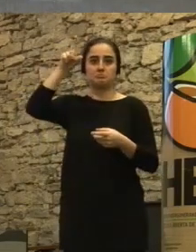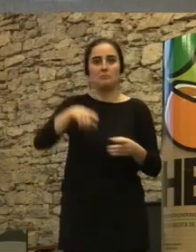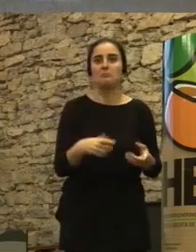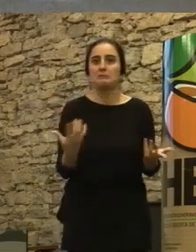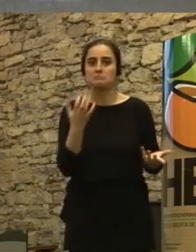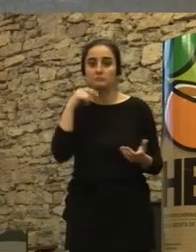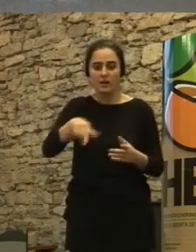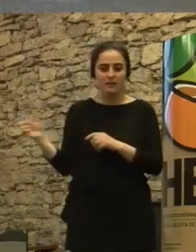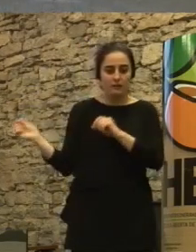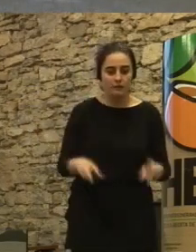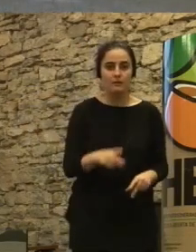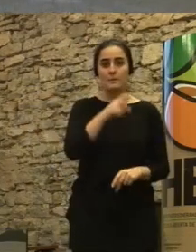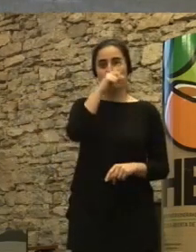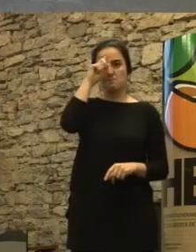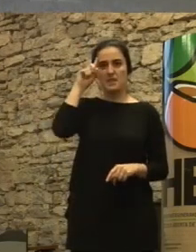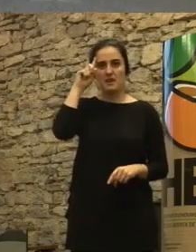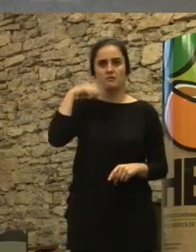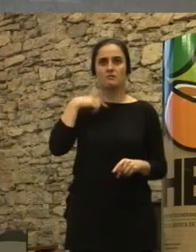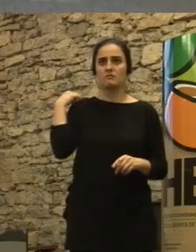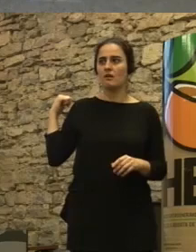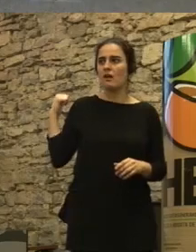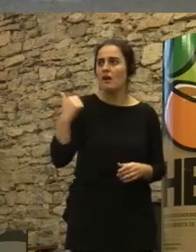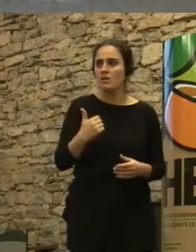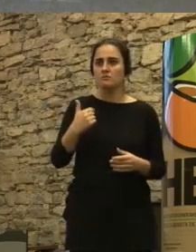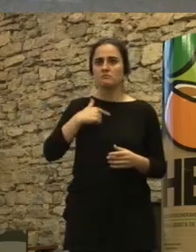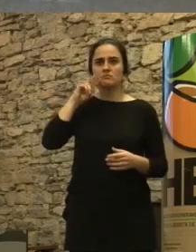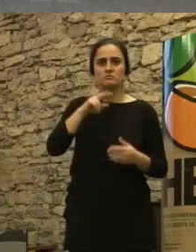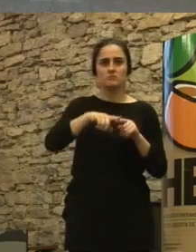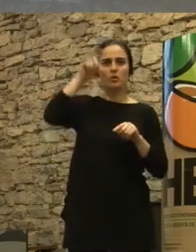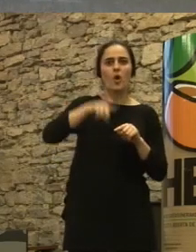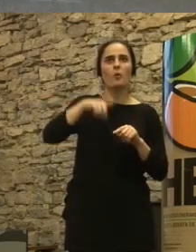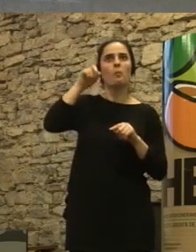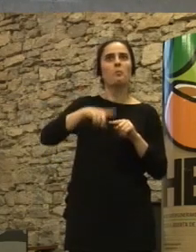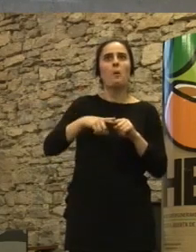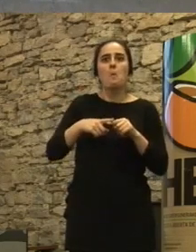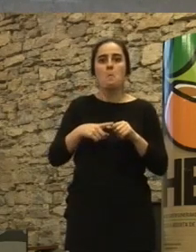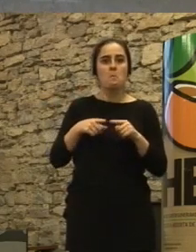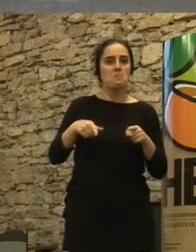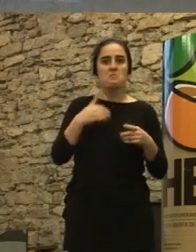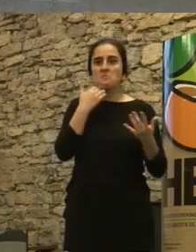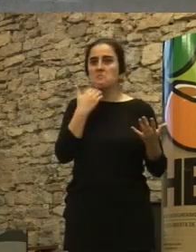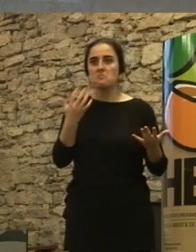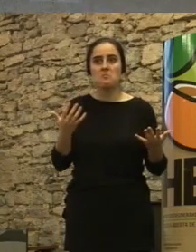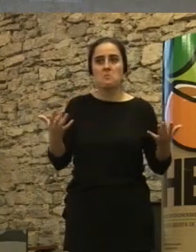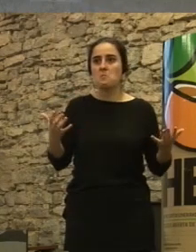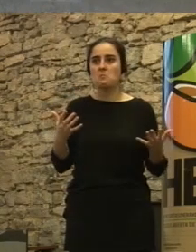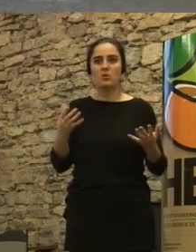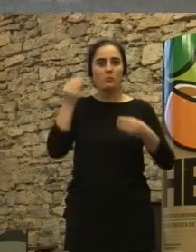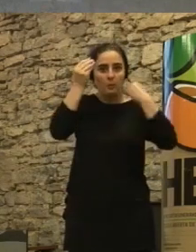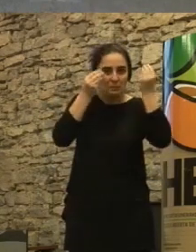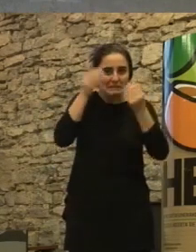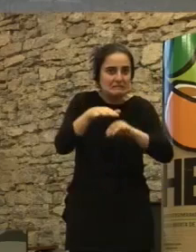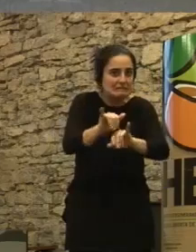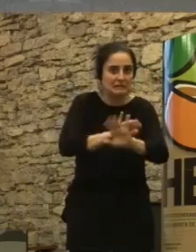venir a Madrid, pues durante años me encontré en comunidades en las que eso era algo totalmente impensable,